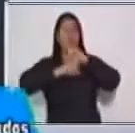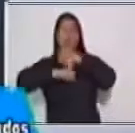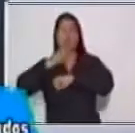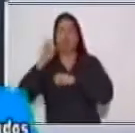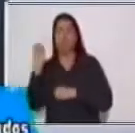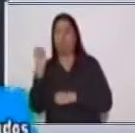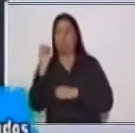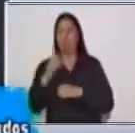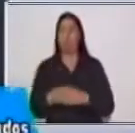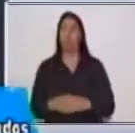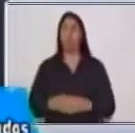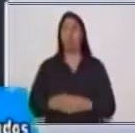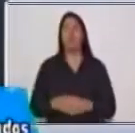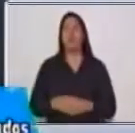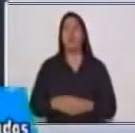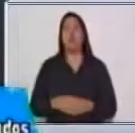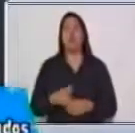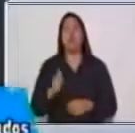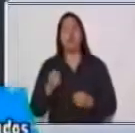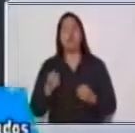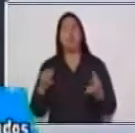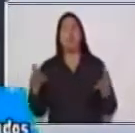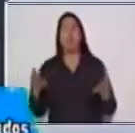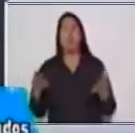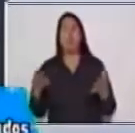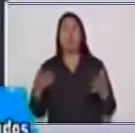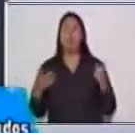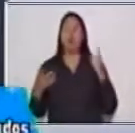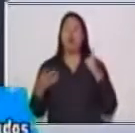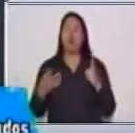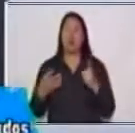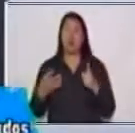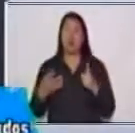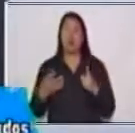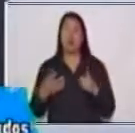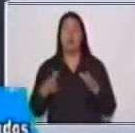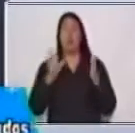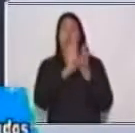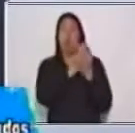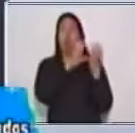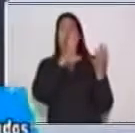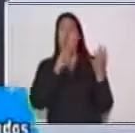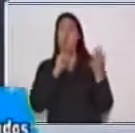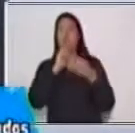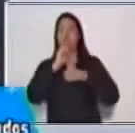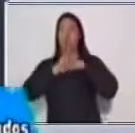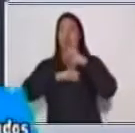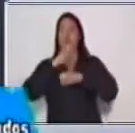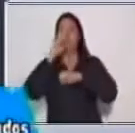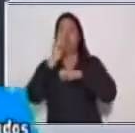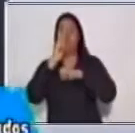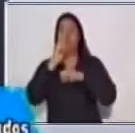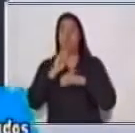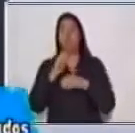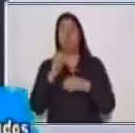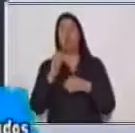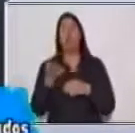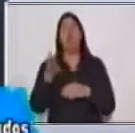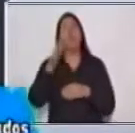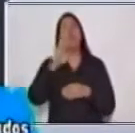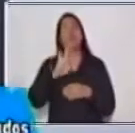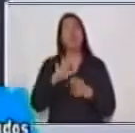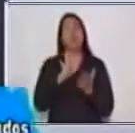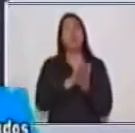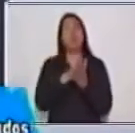fórmula, vamos a copiar la F, luego vamos a copiar el valor, esta C que está